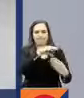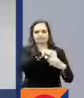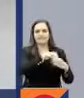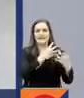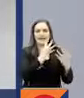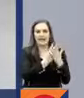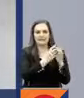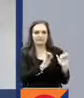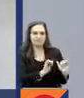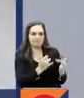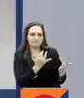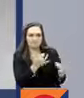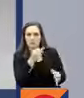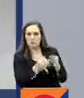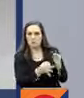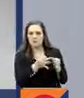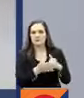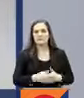carcelario.